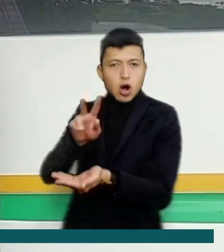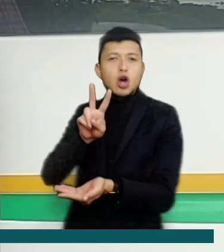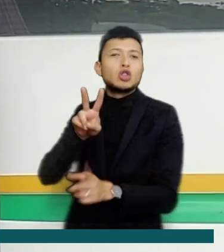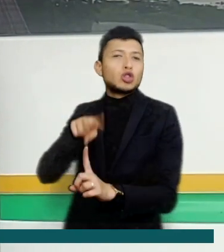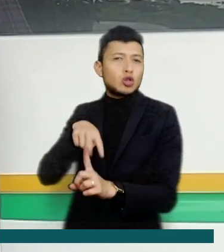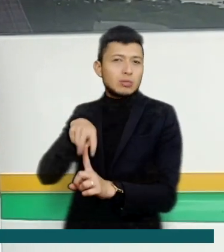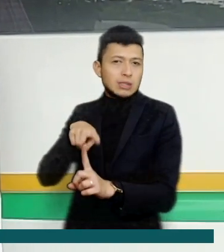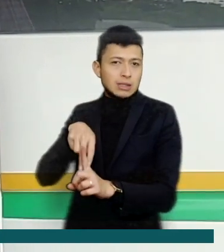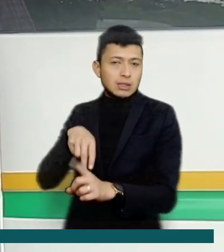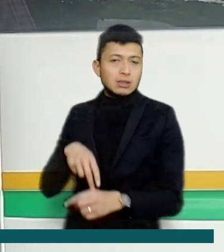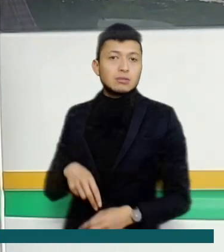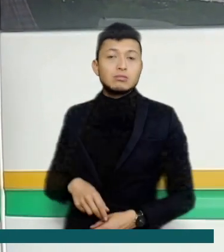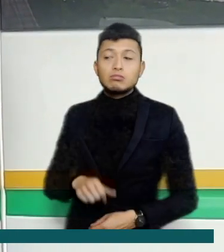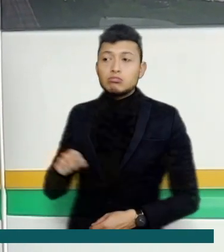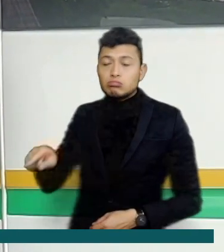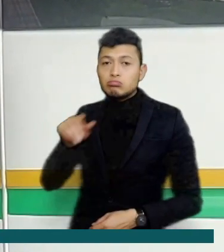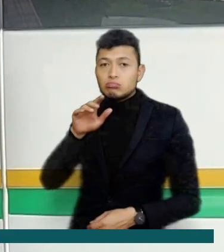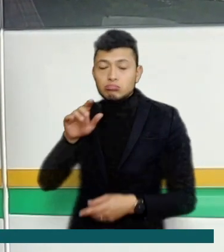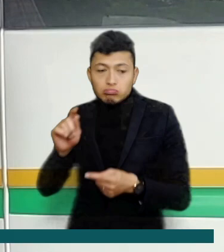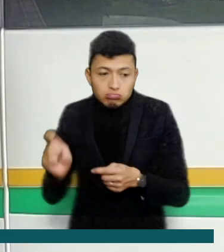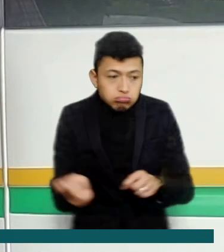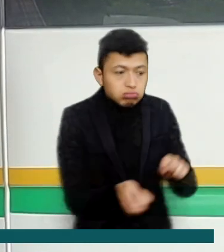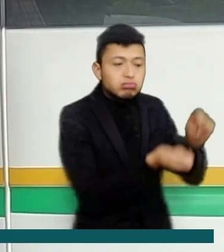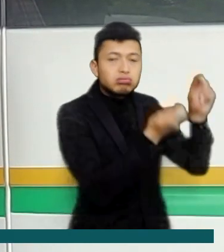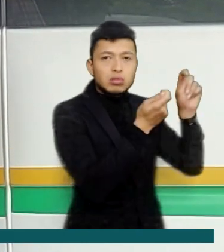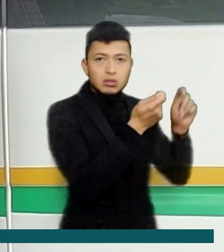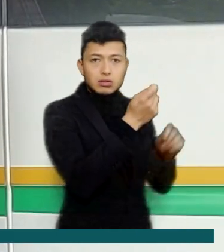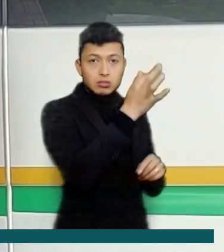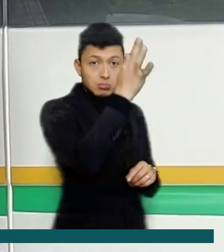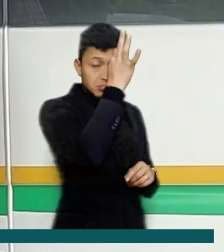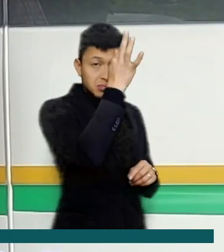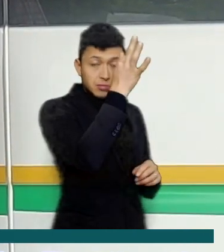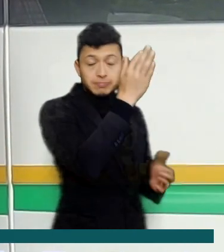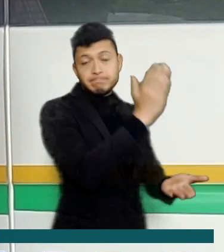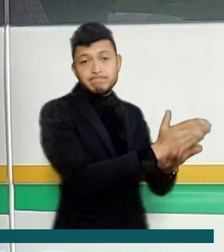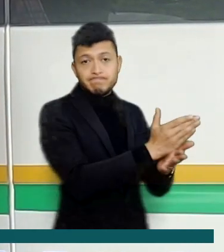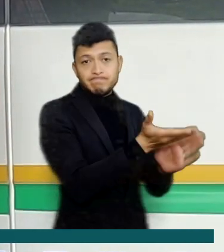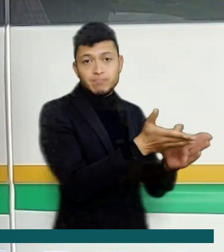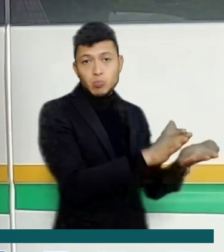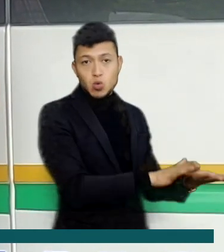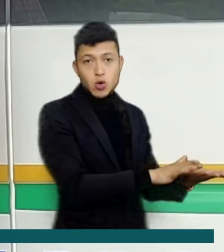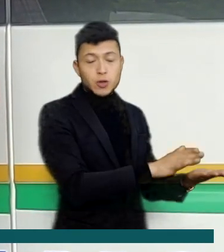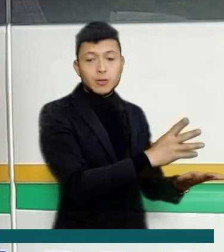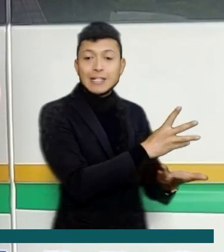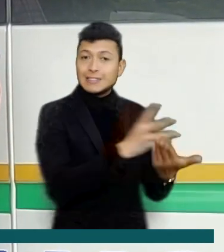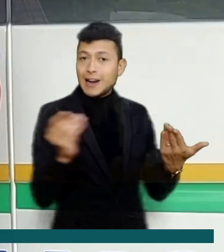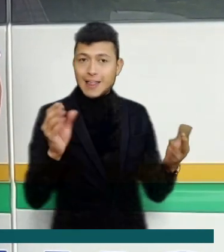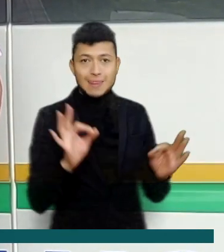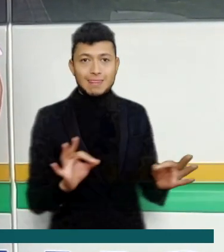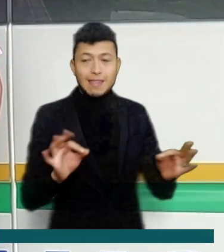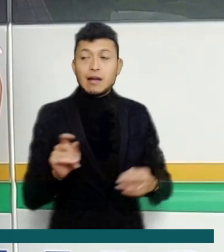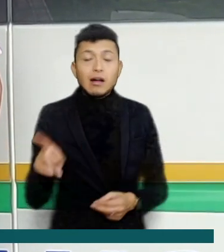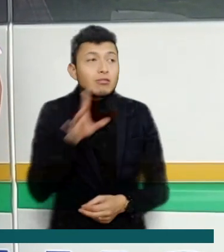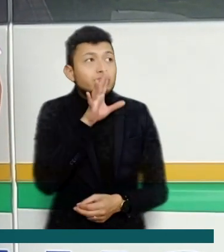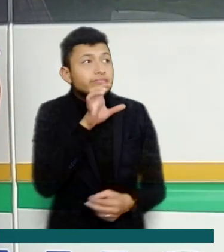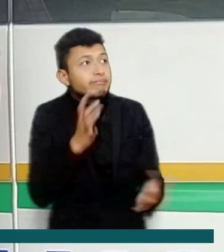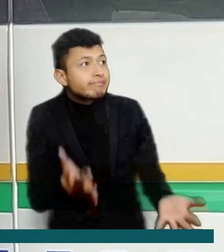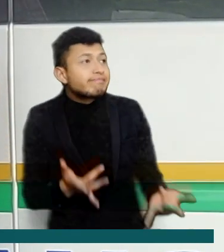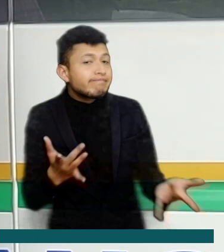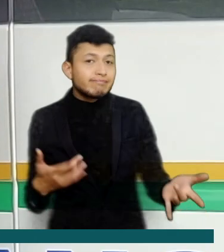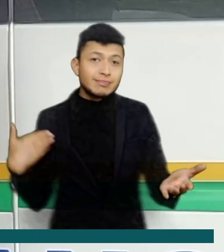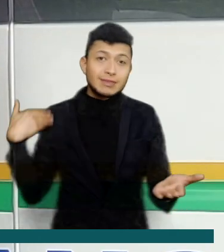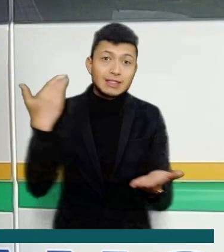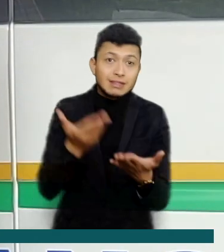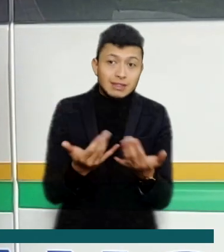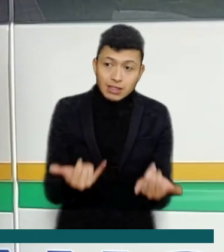mesesitos. El paciente ingresó pero no volvió a salir, el paciente falleció. Desde ese